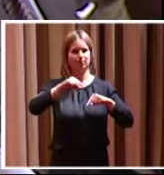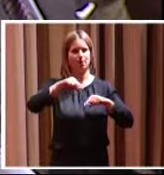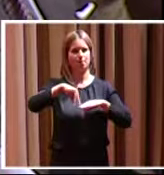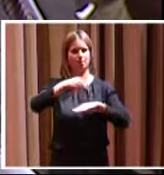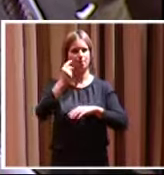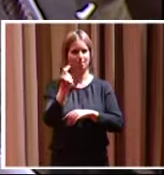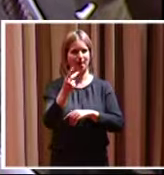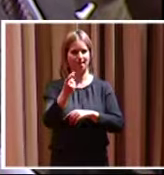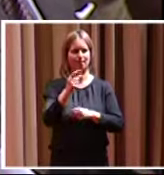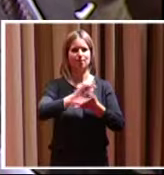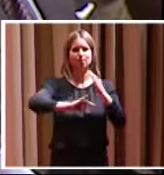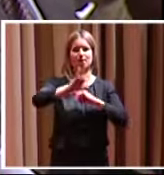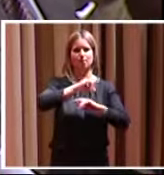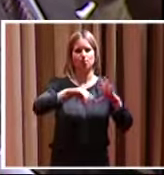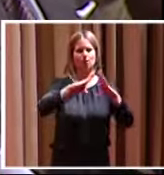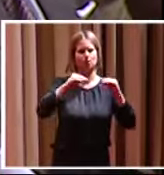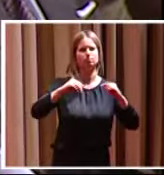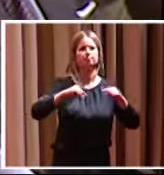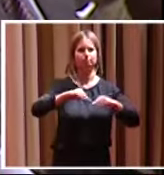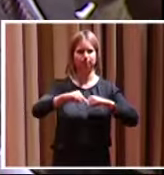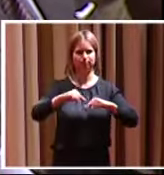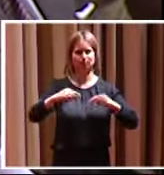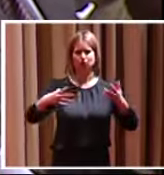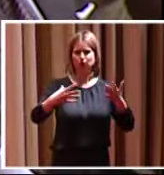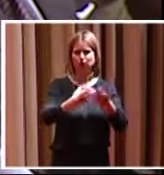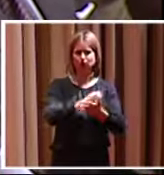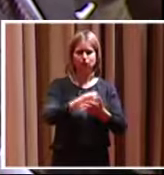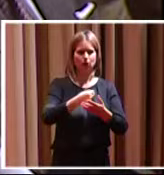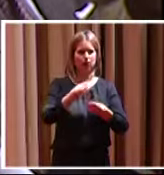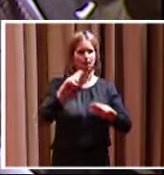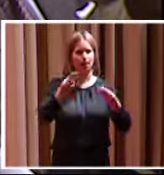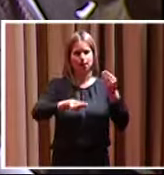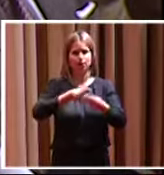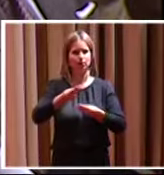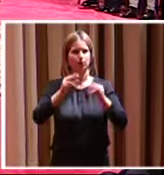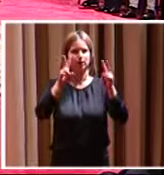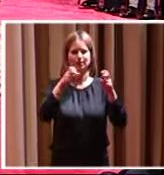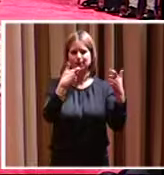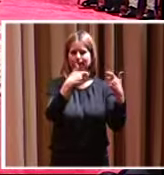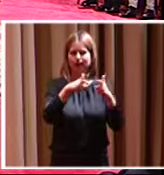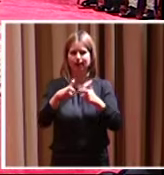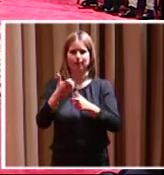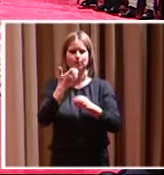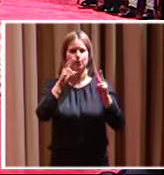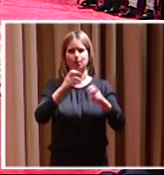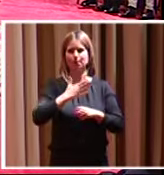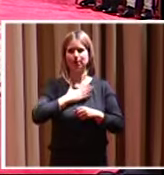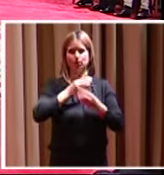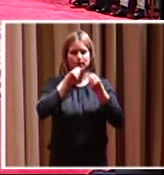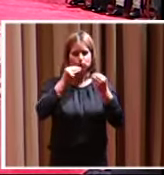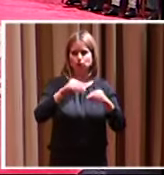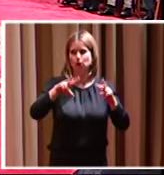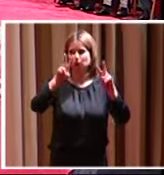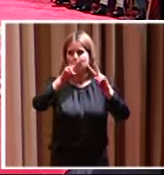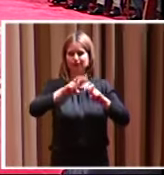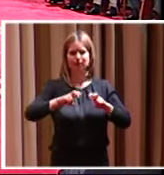Flamenco de Andalucía. Todas vuestras contribuciones en áreas como el patrimonio histórico, la investigación,